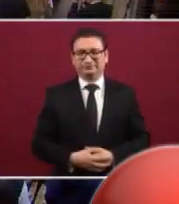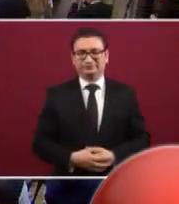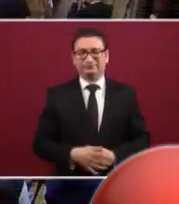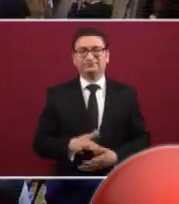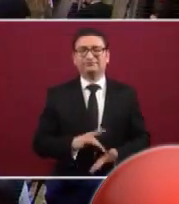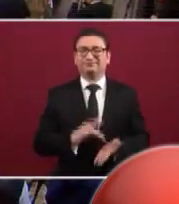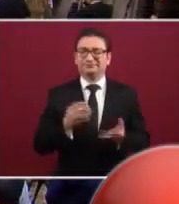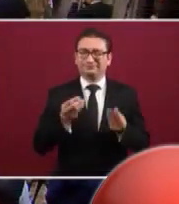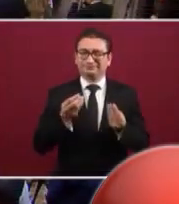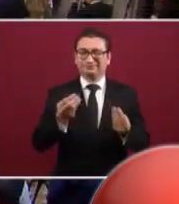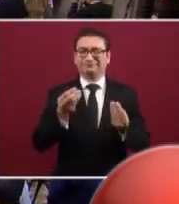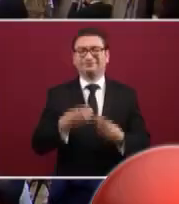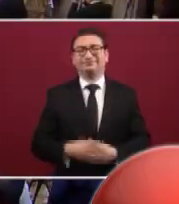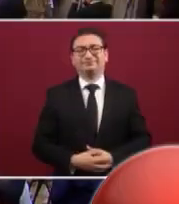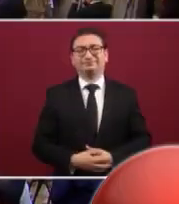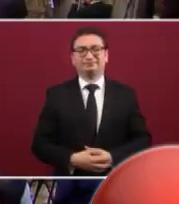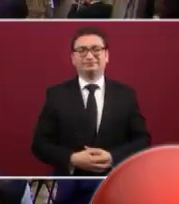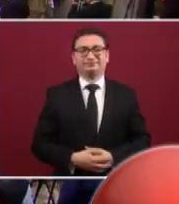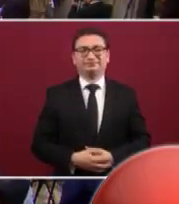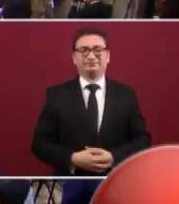Muchas gracias.